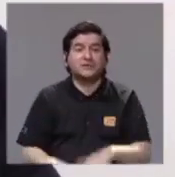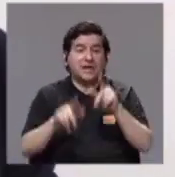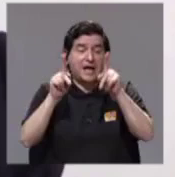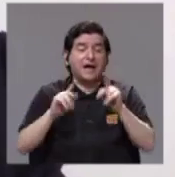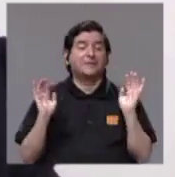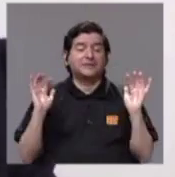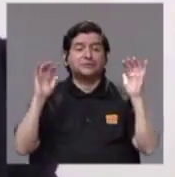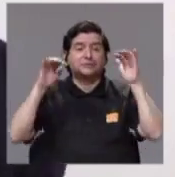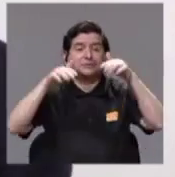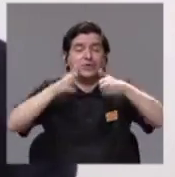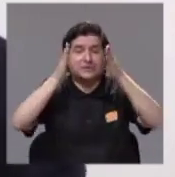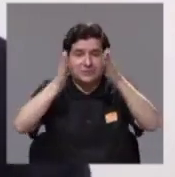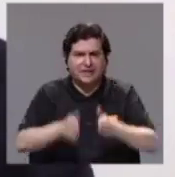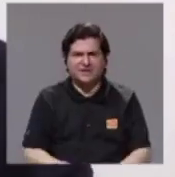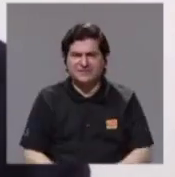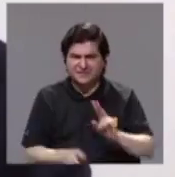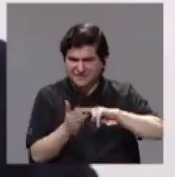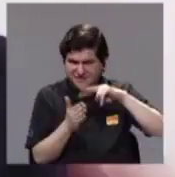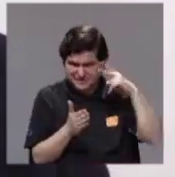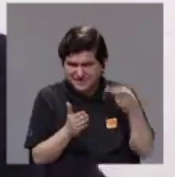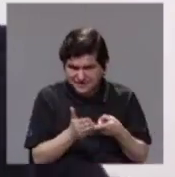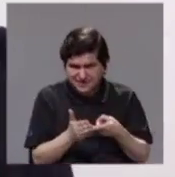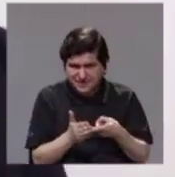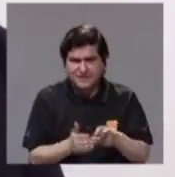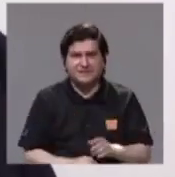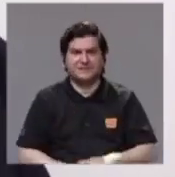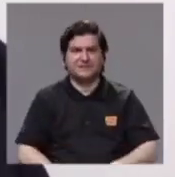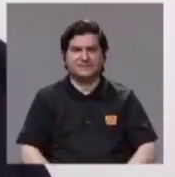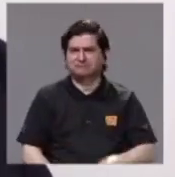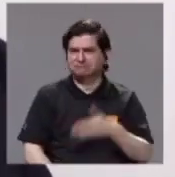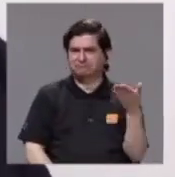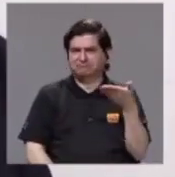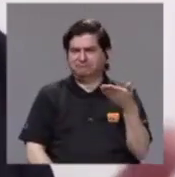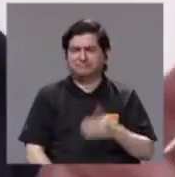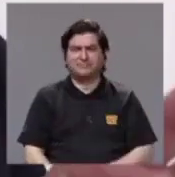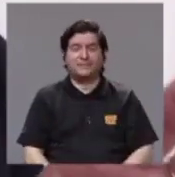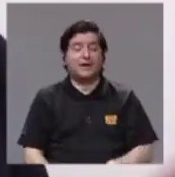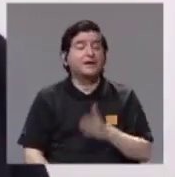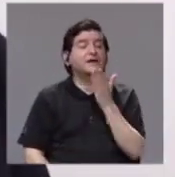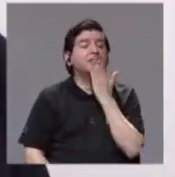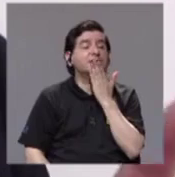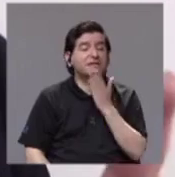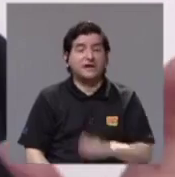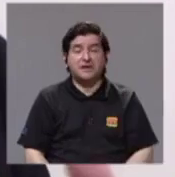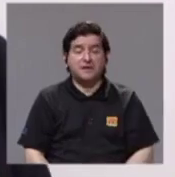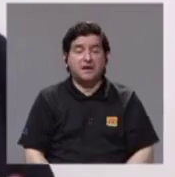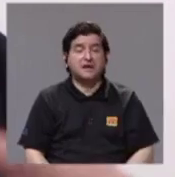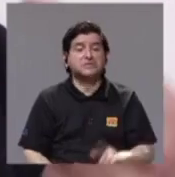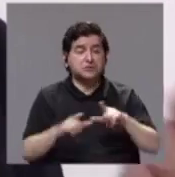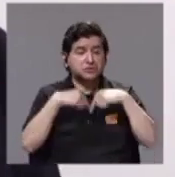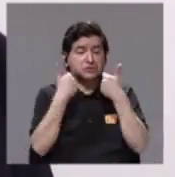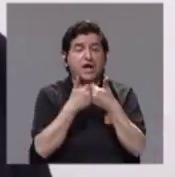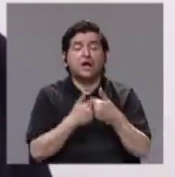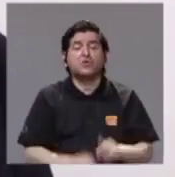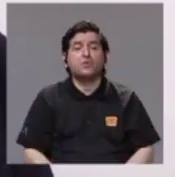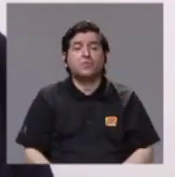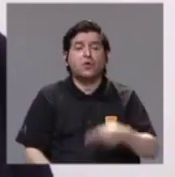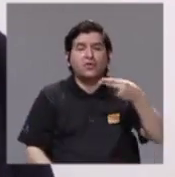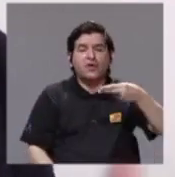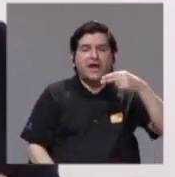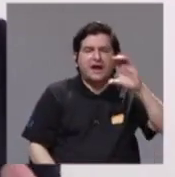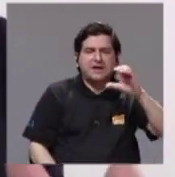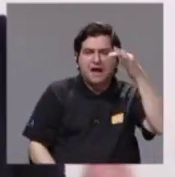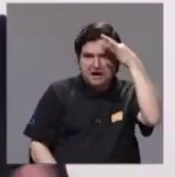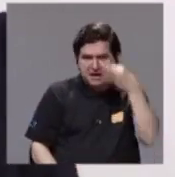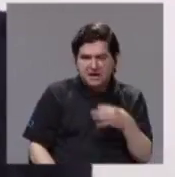a los migrantes. Lo que significa, en pocas palabras, que los indígenas consideraron al grupo de